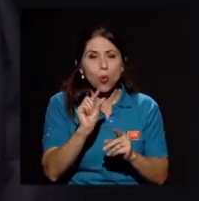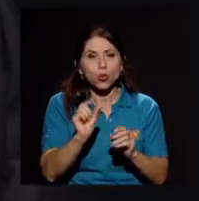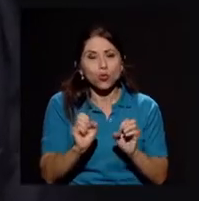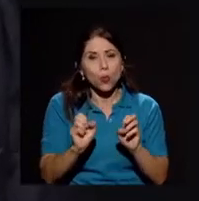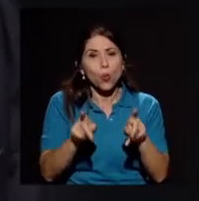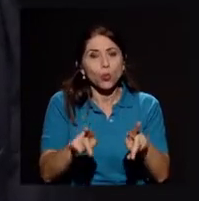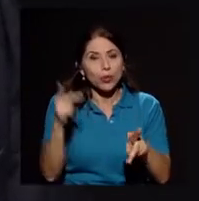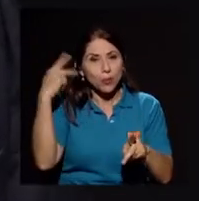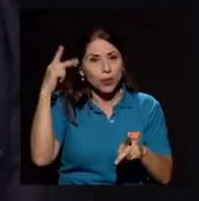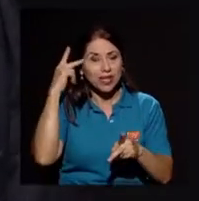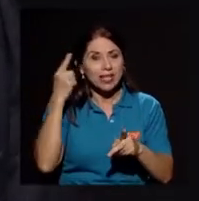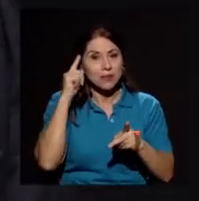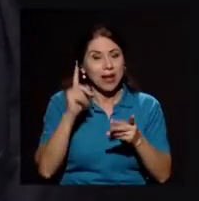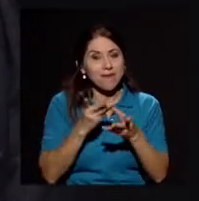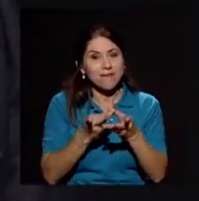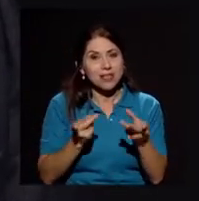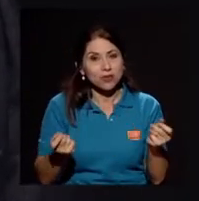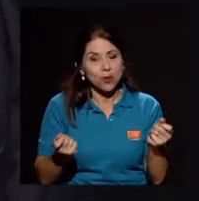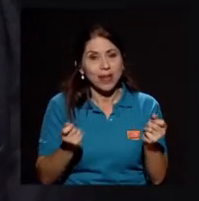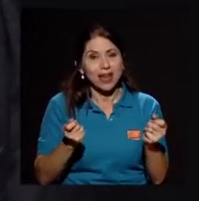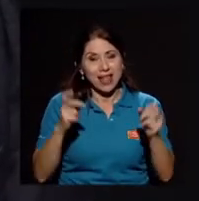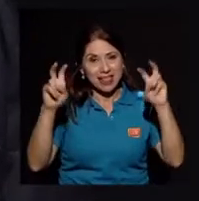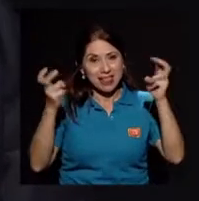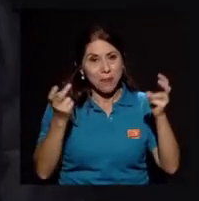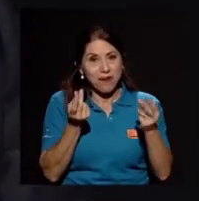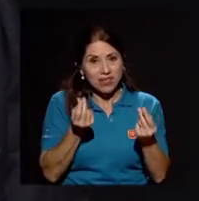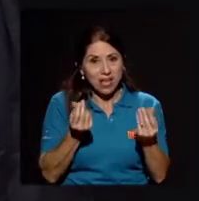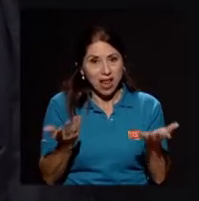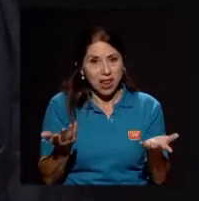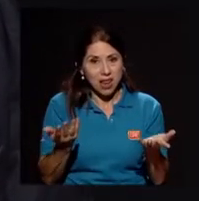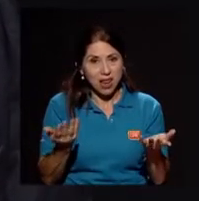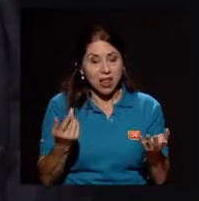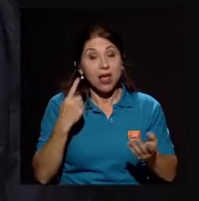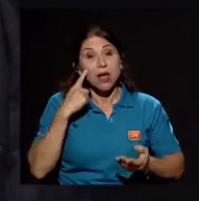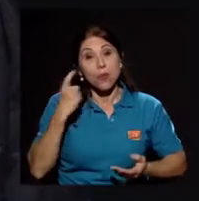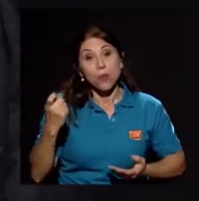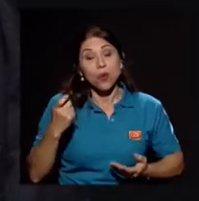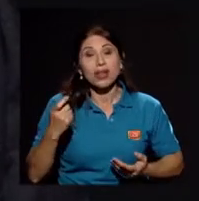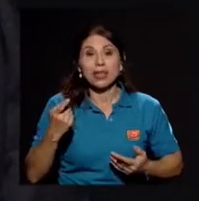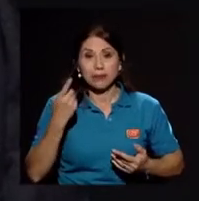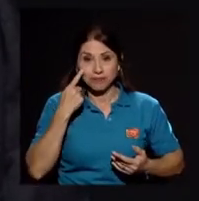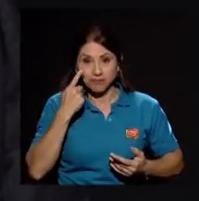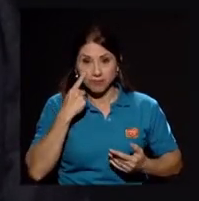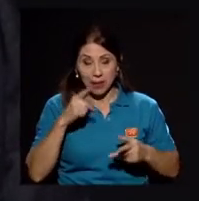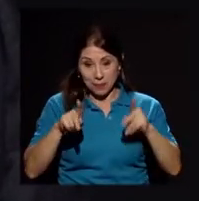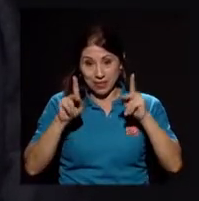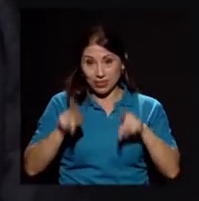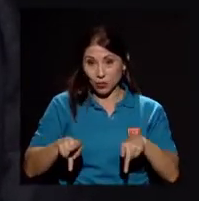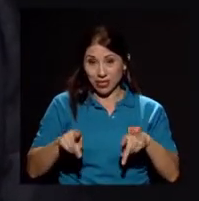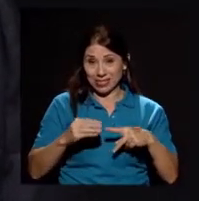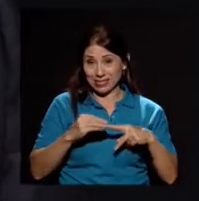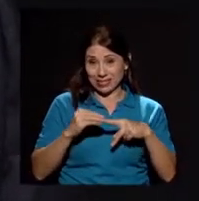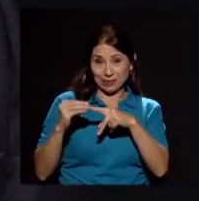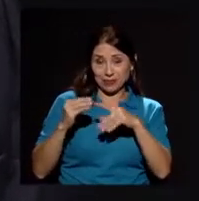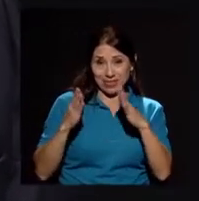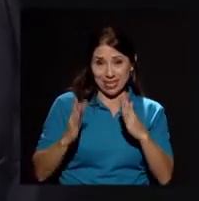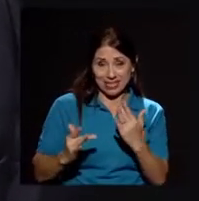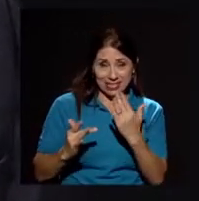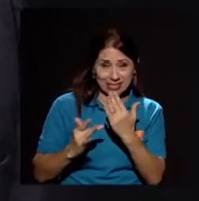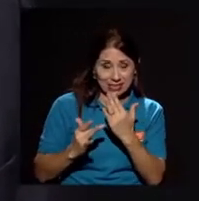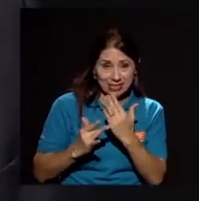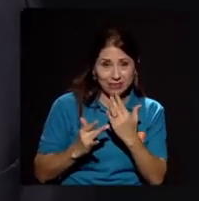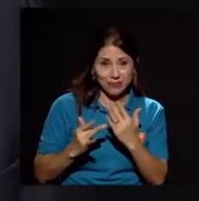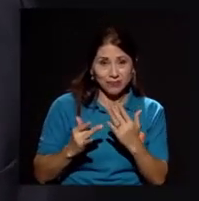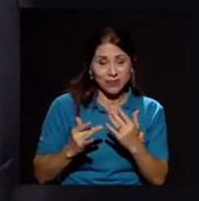resolver el tema del tema fiscal porque al final del día vamos a ver los tecnócratas en general creo yo difiere un